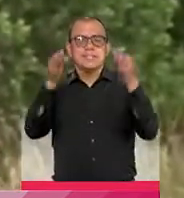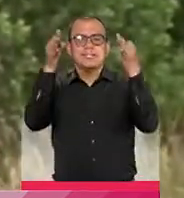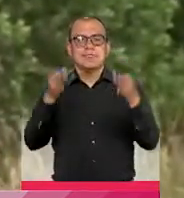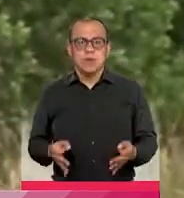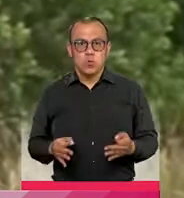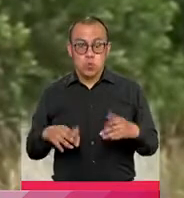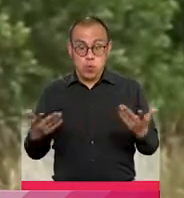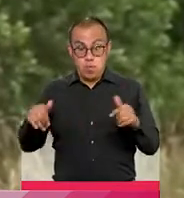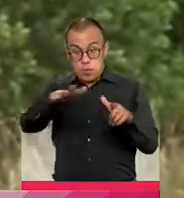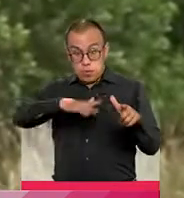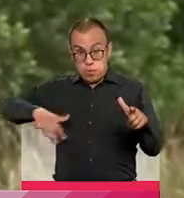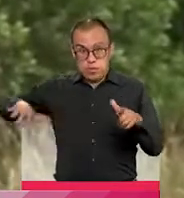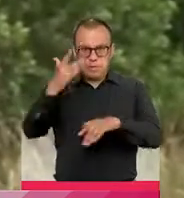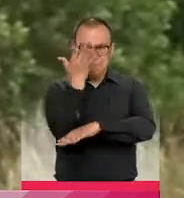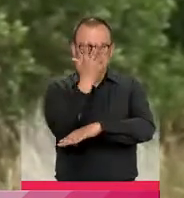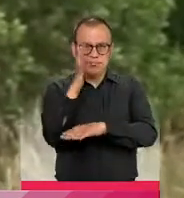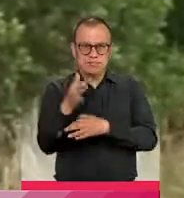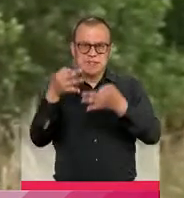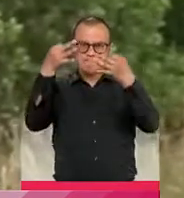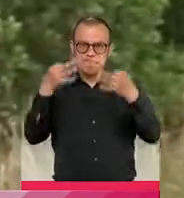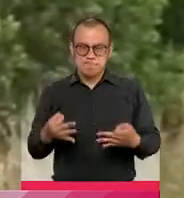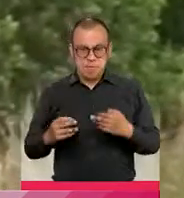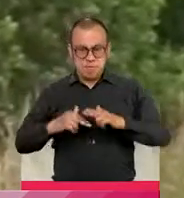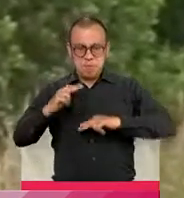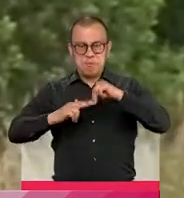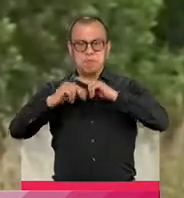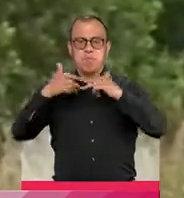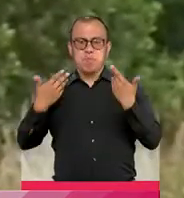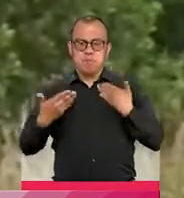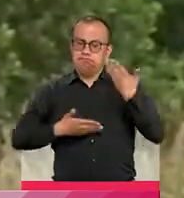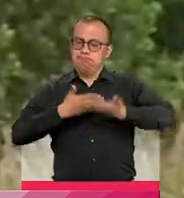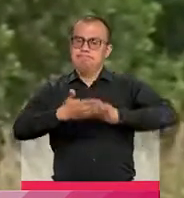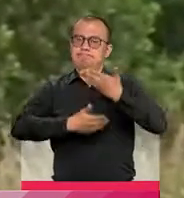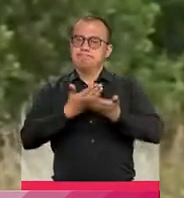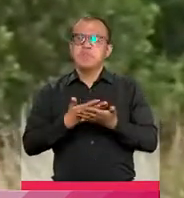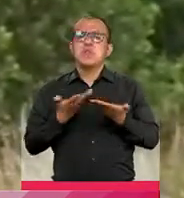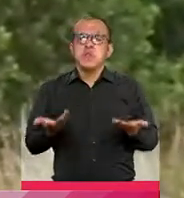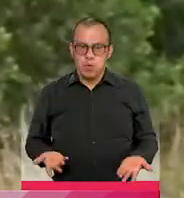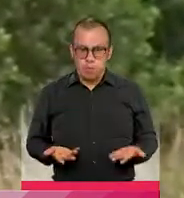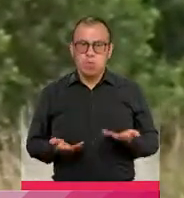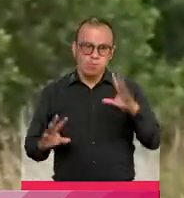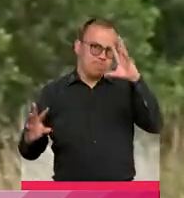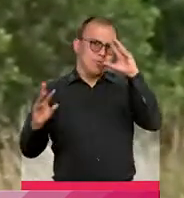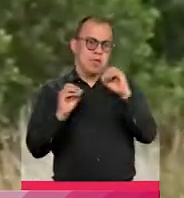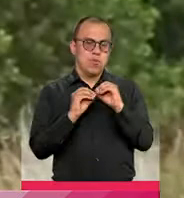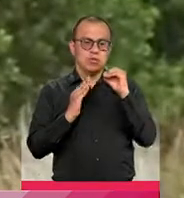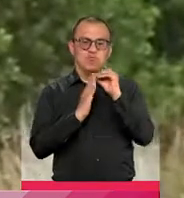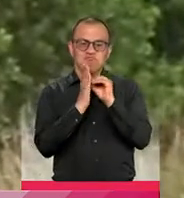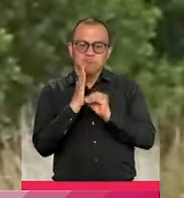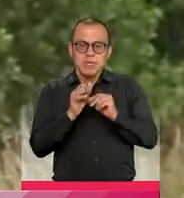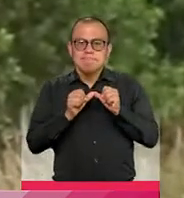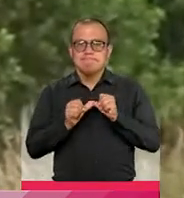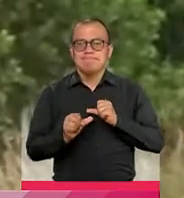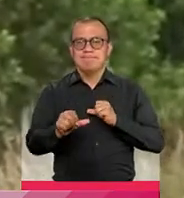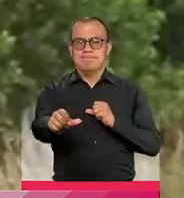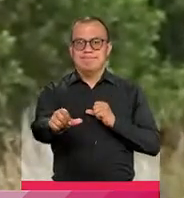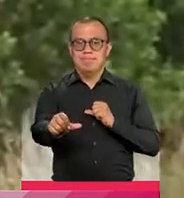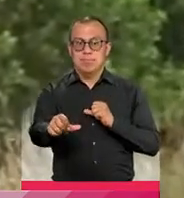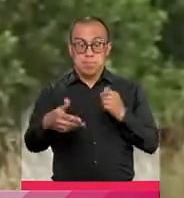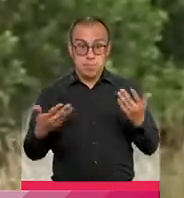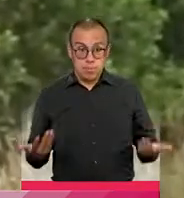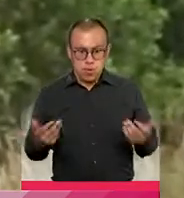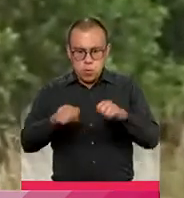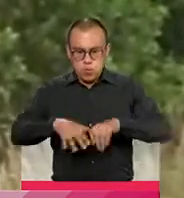ese núcleo se consolida rápidamente mediante procesos de adquisición y acuerdos de conservación, y que así tenemos